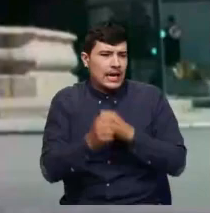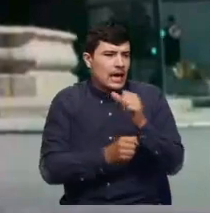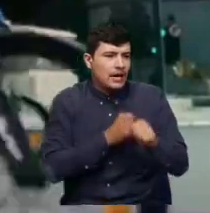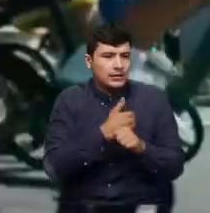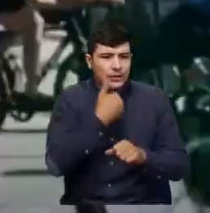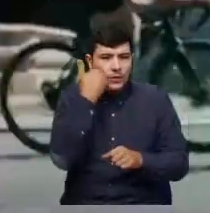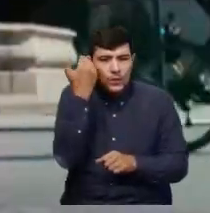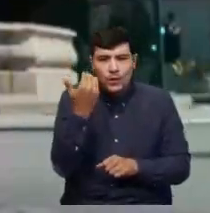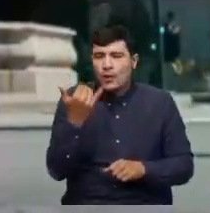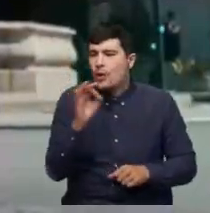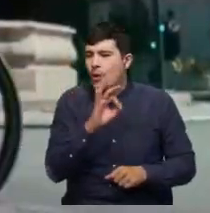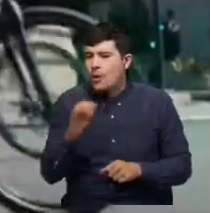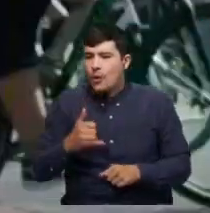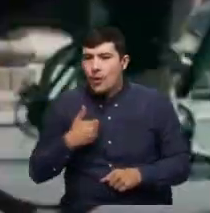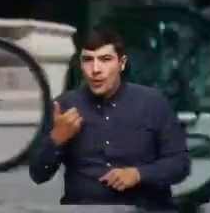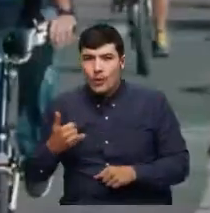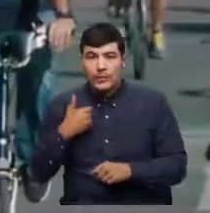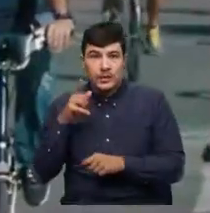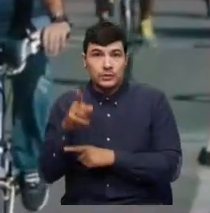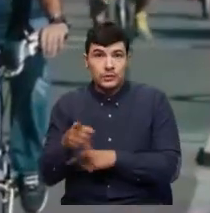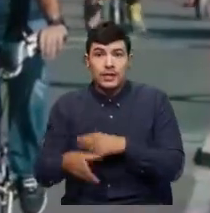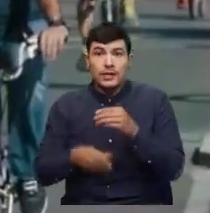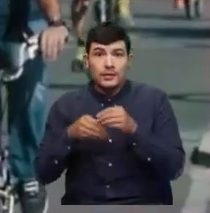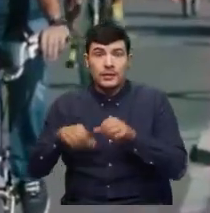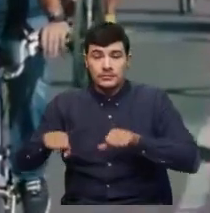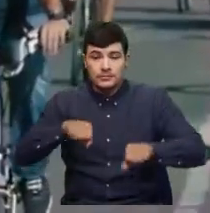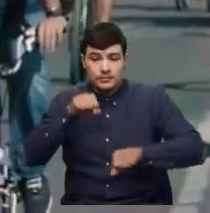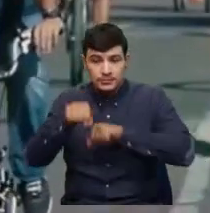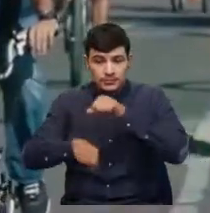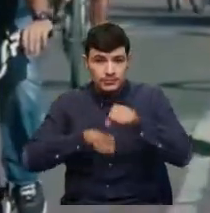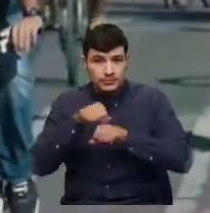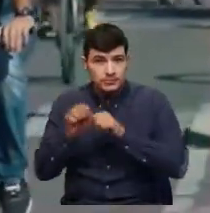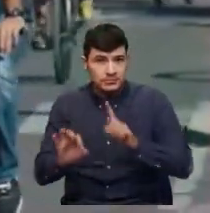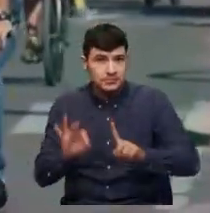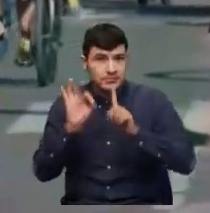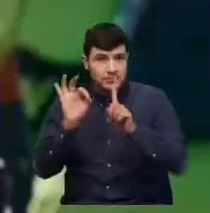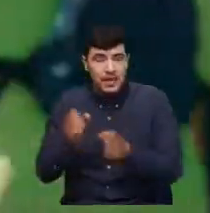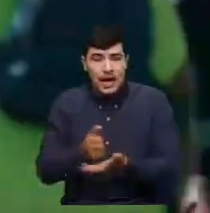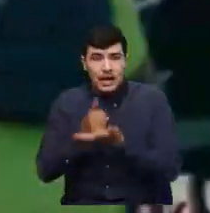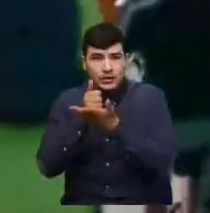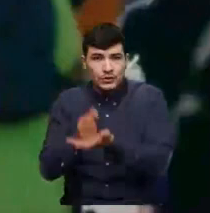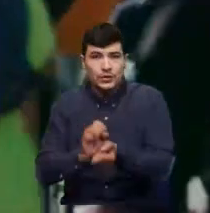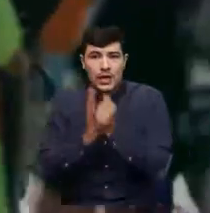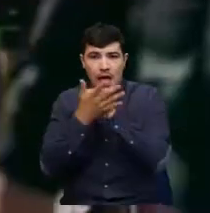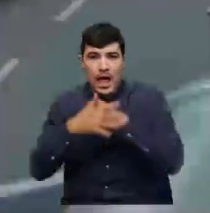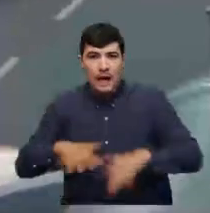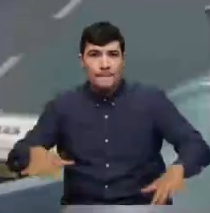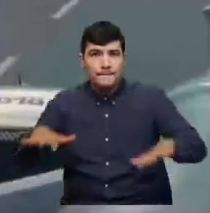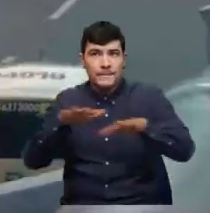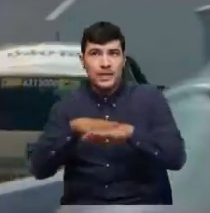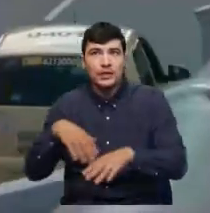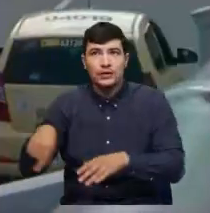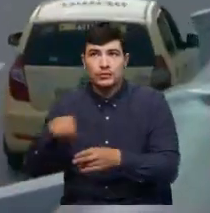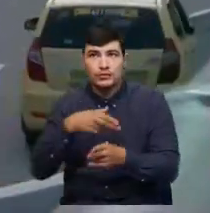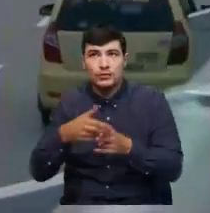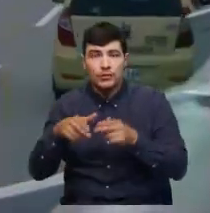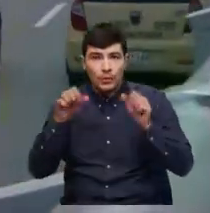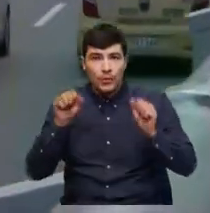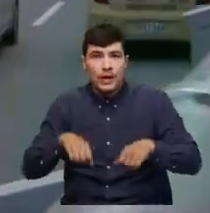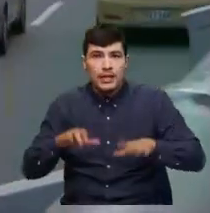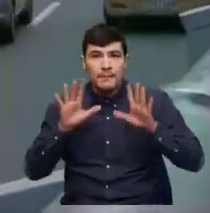con esta actividad se fortalece la movilidad sustentable a la que se le apuesta desde el gobierno municipal y podrían presentarse cierres